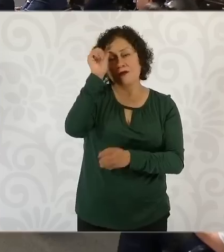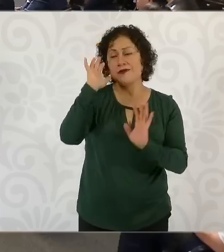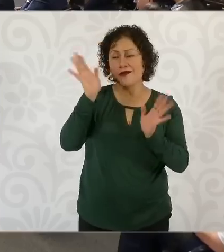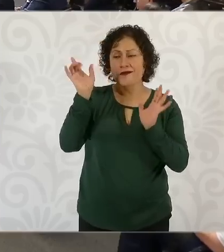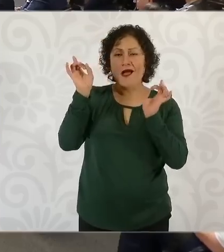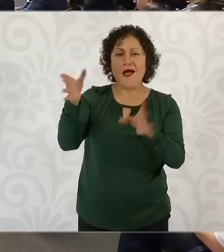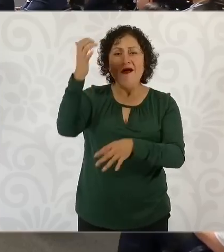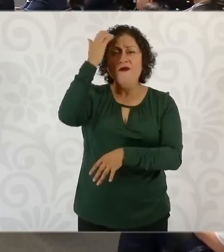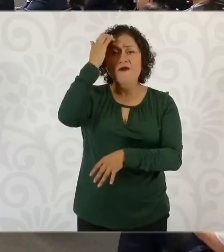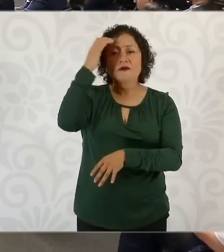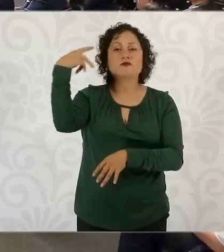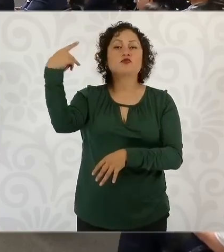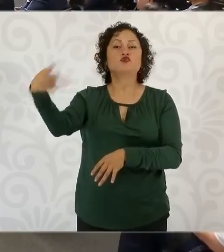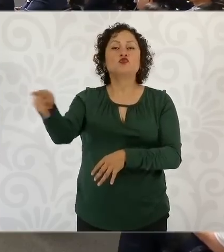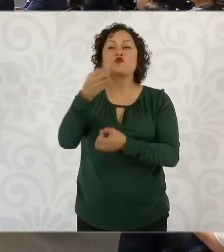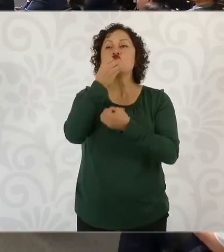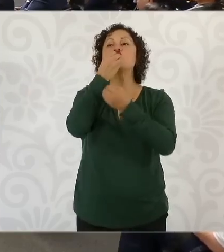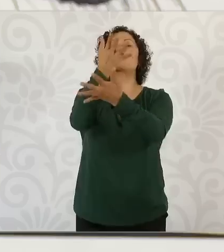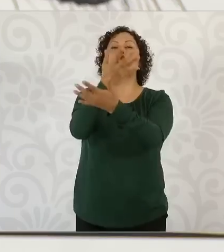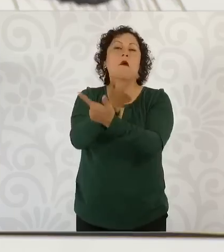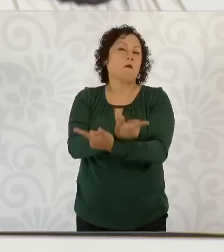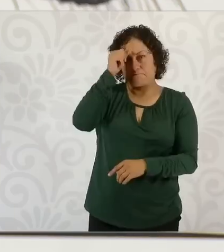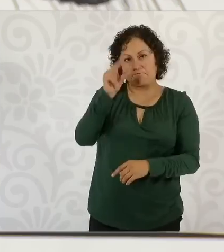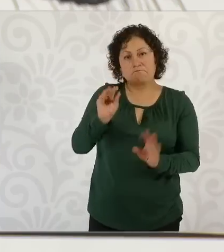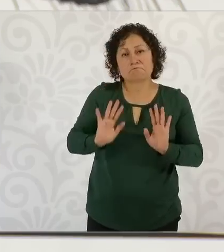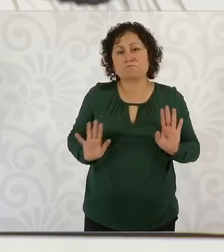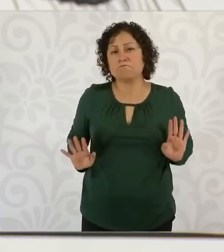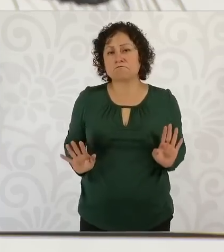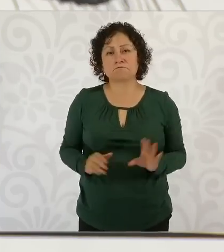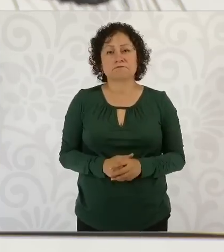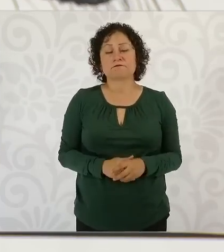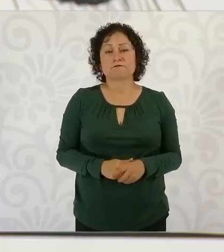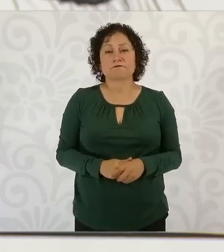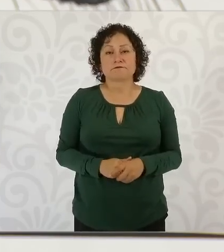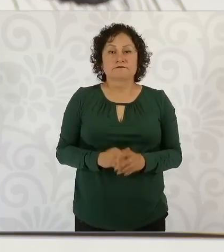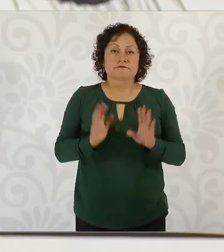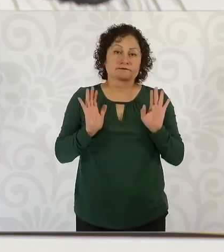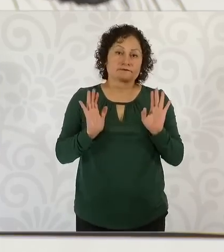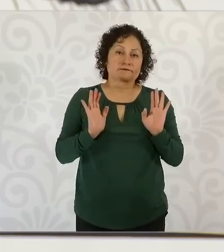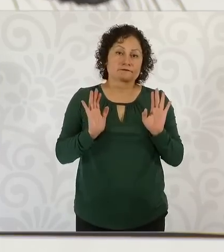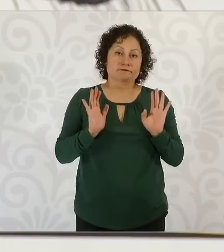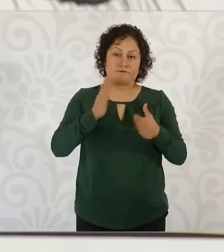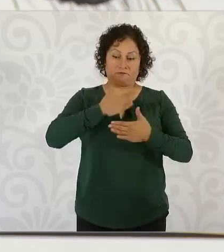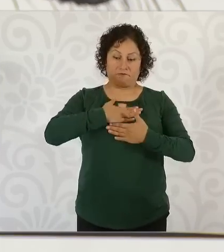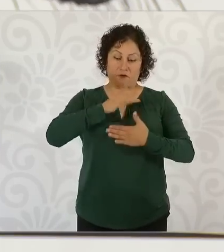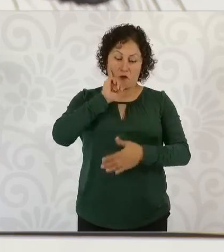es respetable su posición, pero no estamos de acuerdo. Y no está de acuerdo solo la